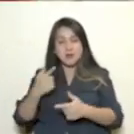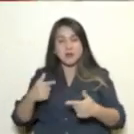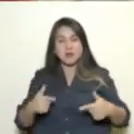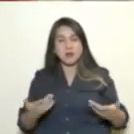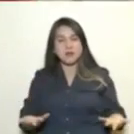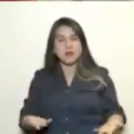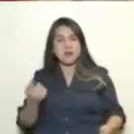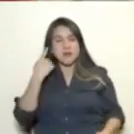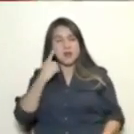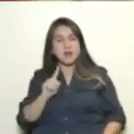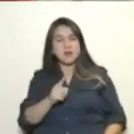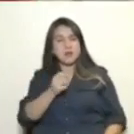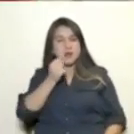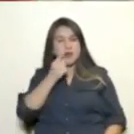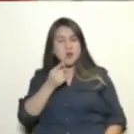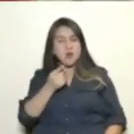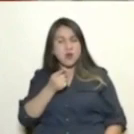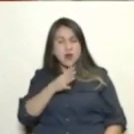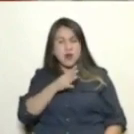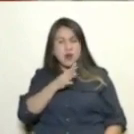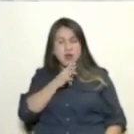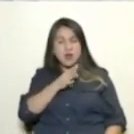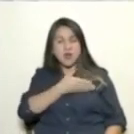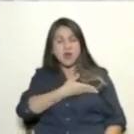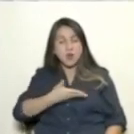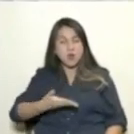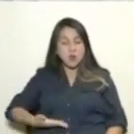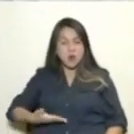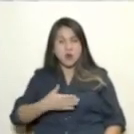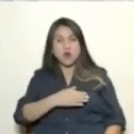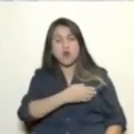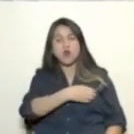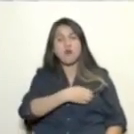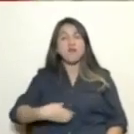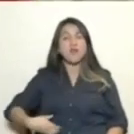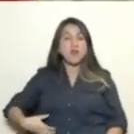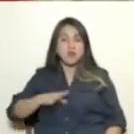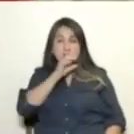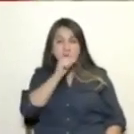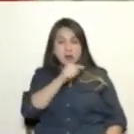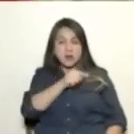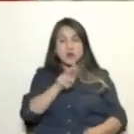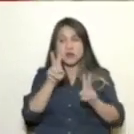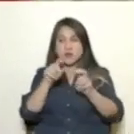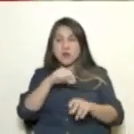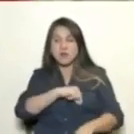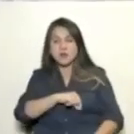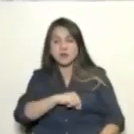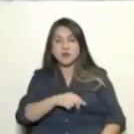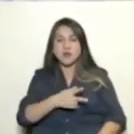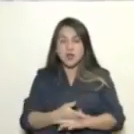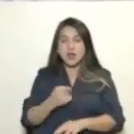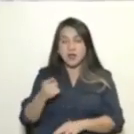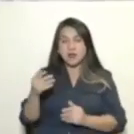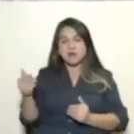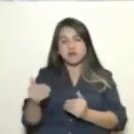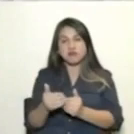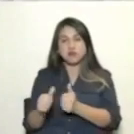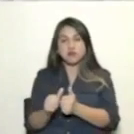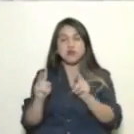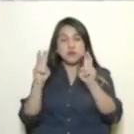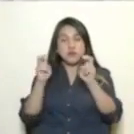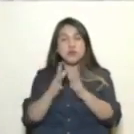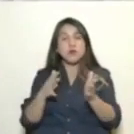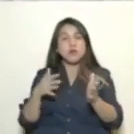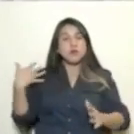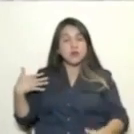sistema económico y democrático resiste Bueno, es que entonces esto? Ahí la tensión es demasiado grande. Claro, o sea. ahí viene un tema muy fundamental. Y